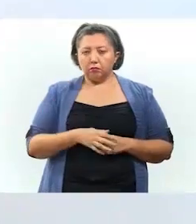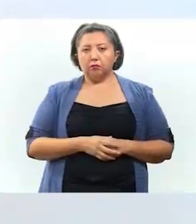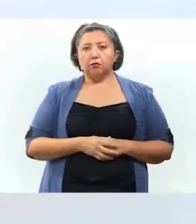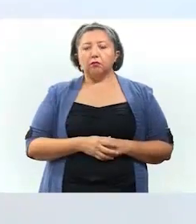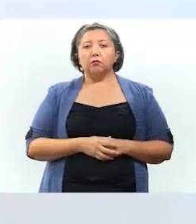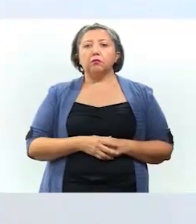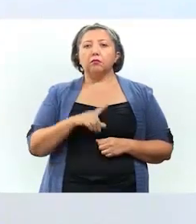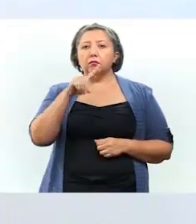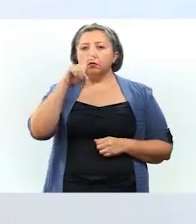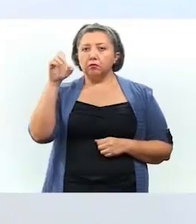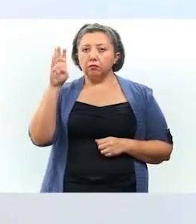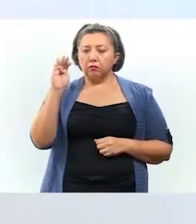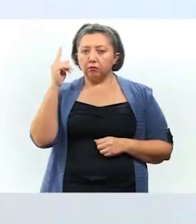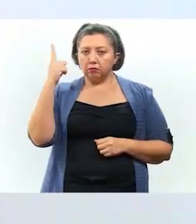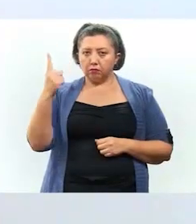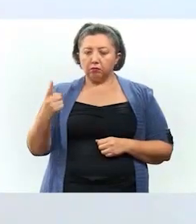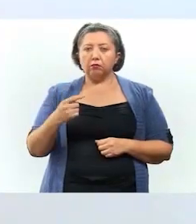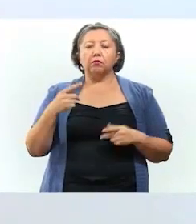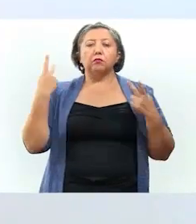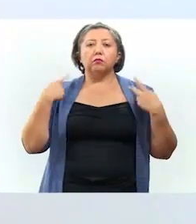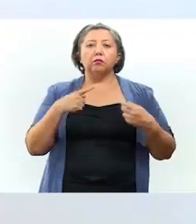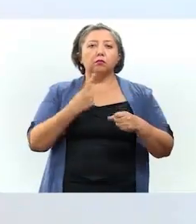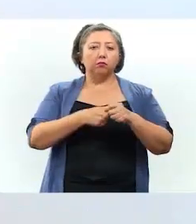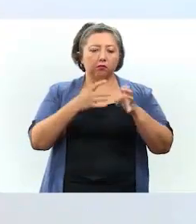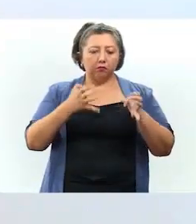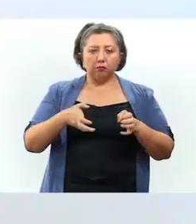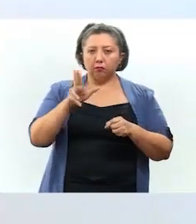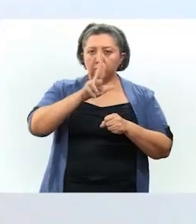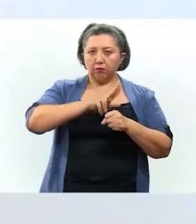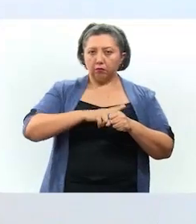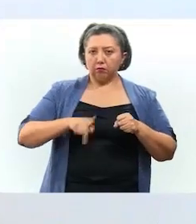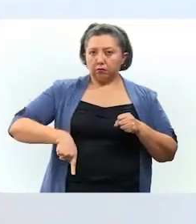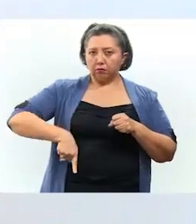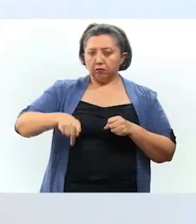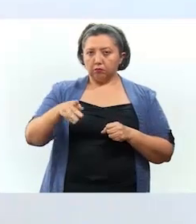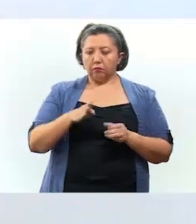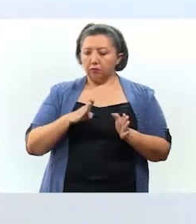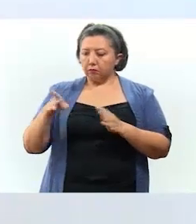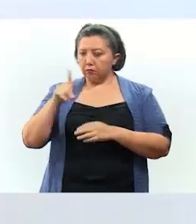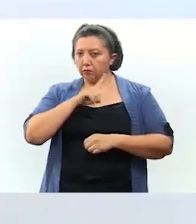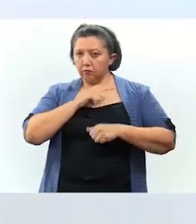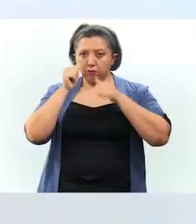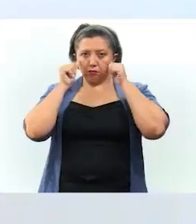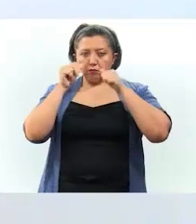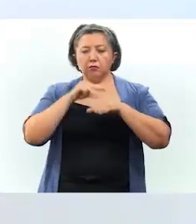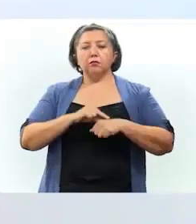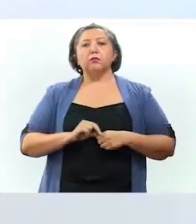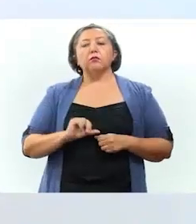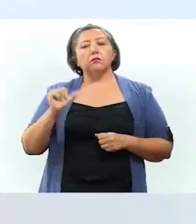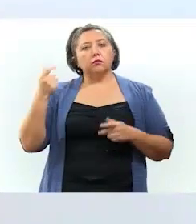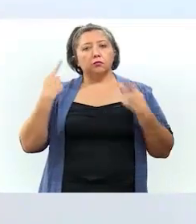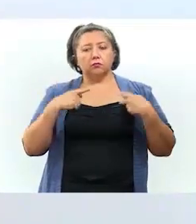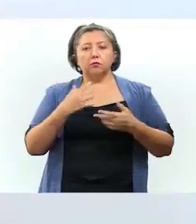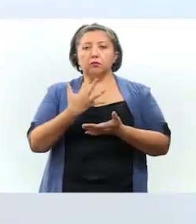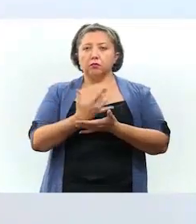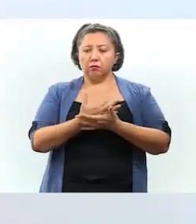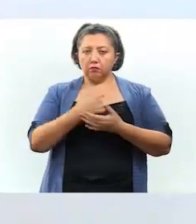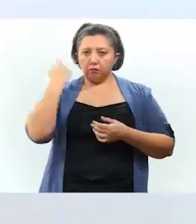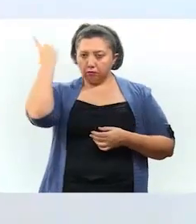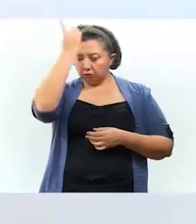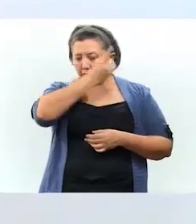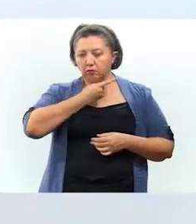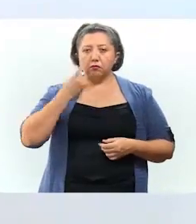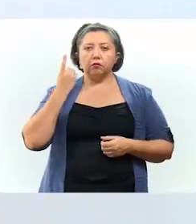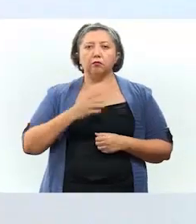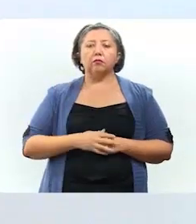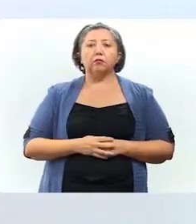mencionó, ciento noventa y uno de los casos positivos están en hospitales públicos y en aislamiento total. Hay otros pacientes a